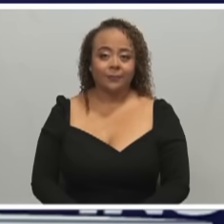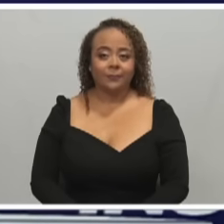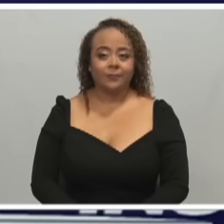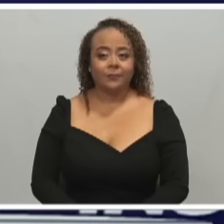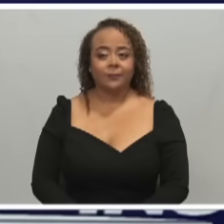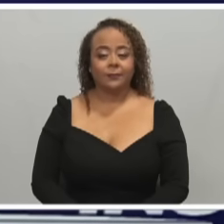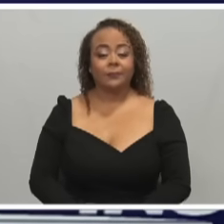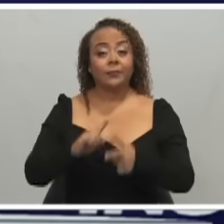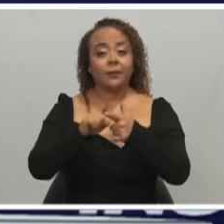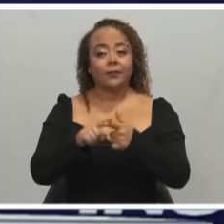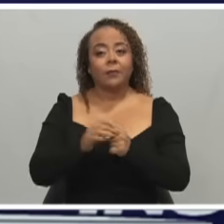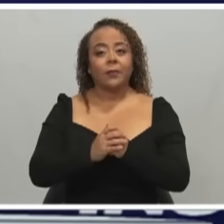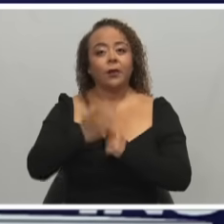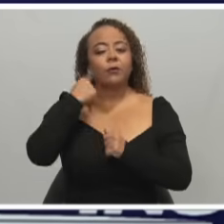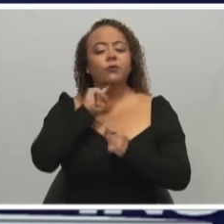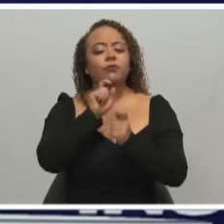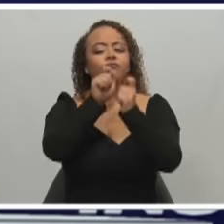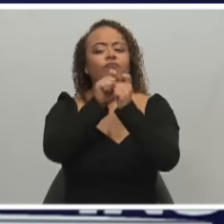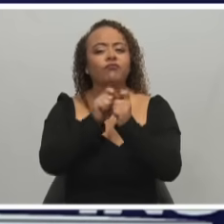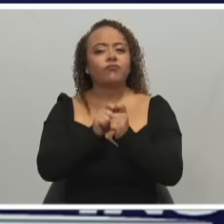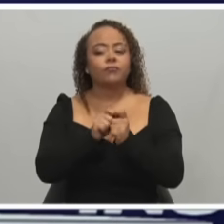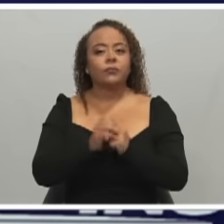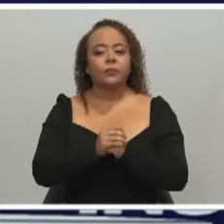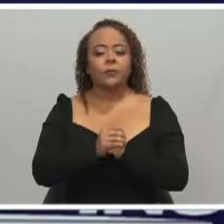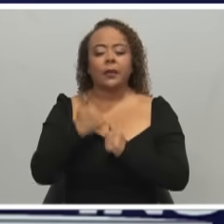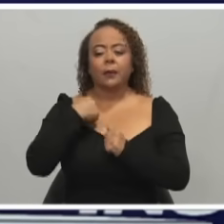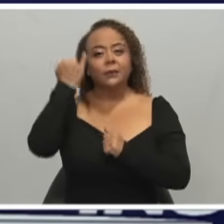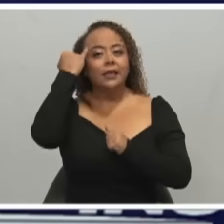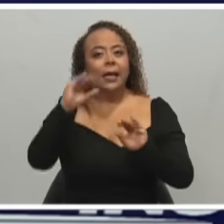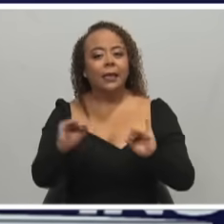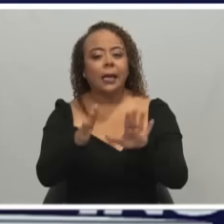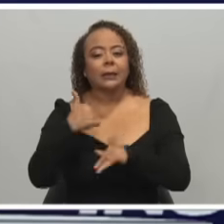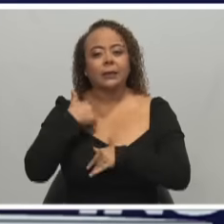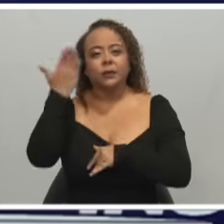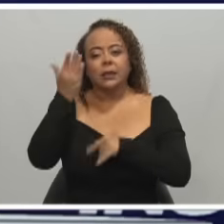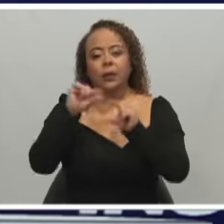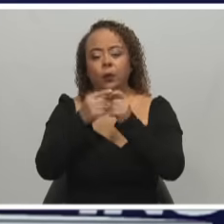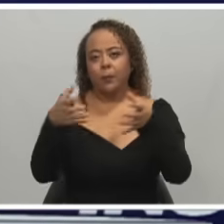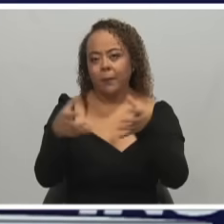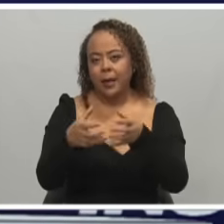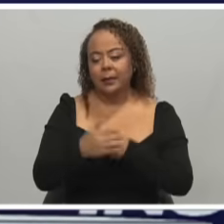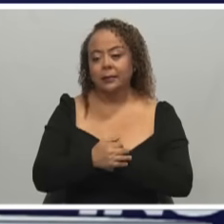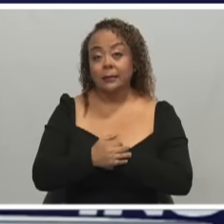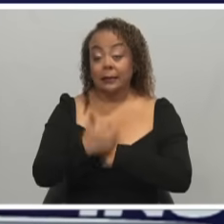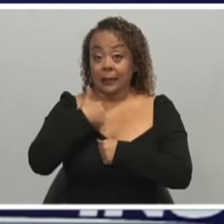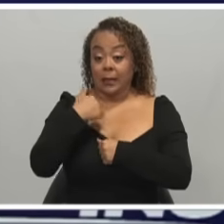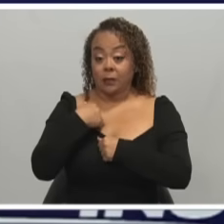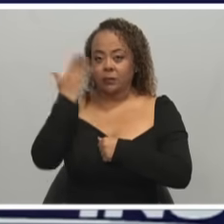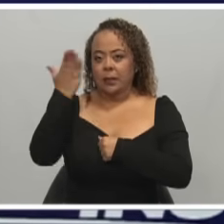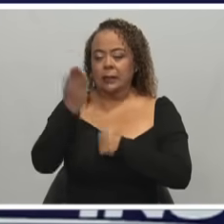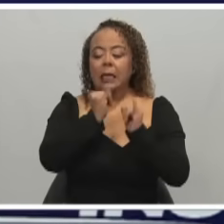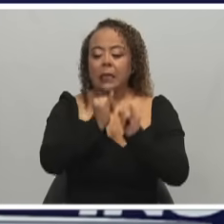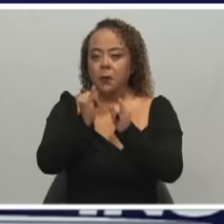en ese sentido estamos Ajustando detalles tenemos una idea muy clara hemos tenido charlas grupales hemos tenido charlas he tenido charlas individuales